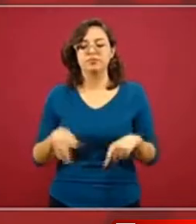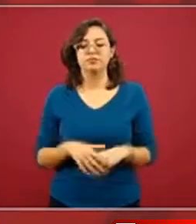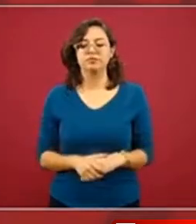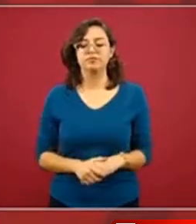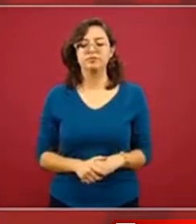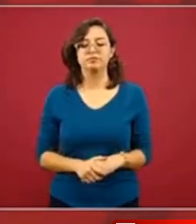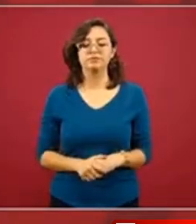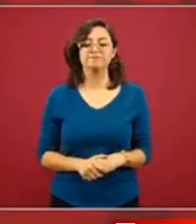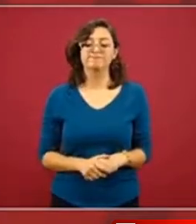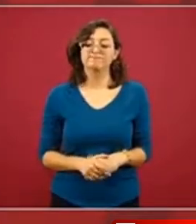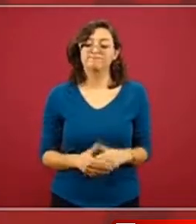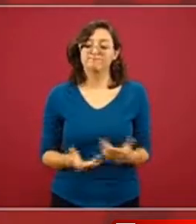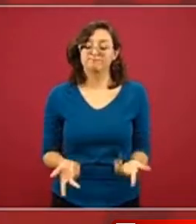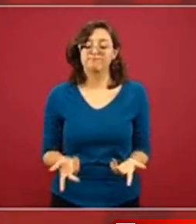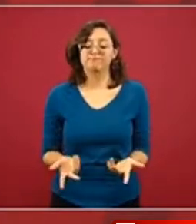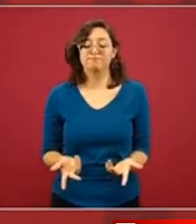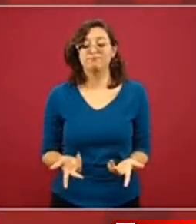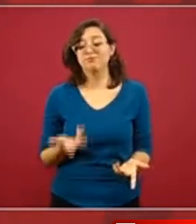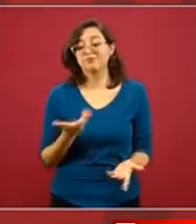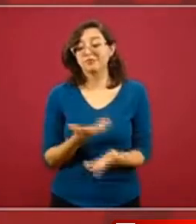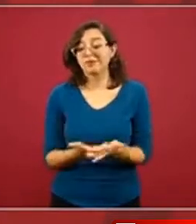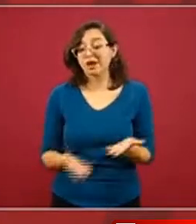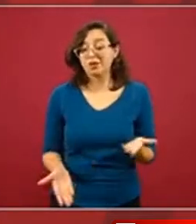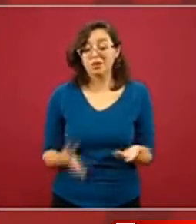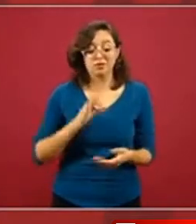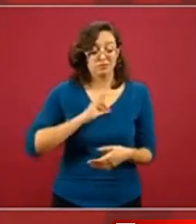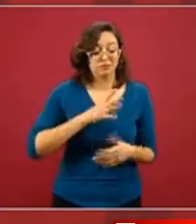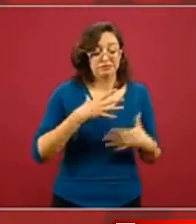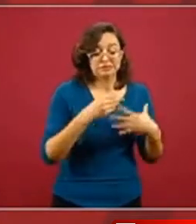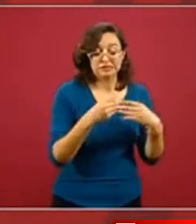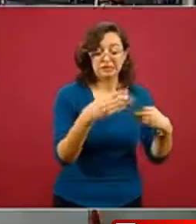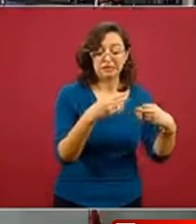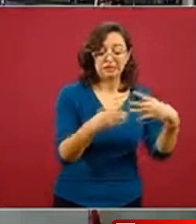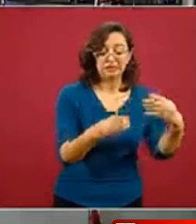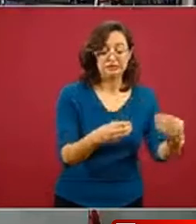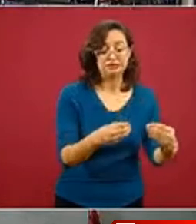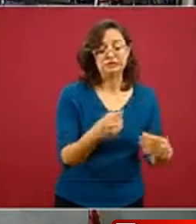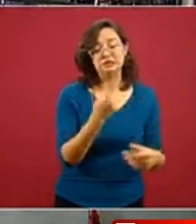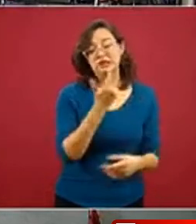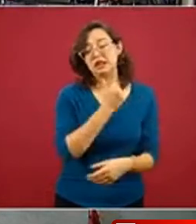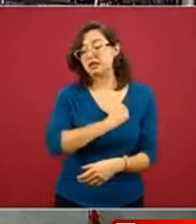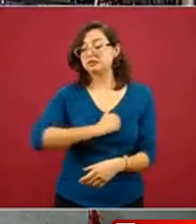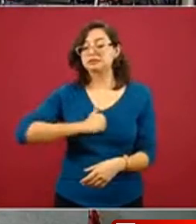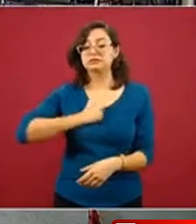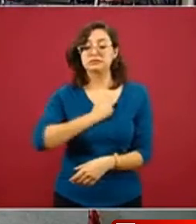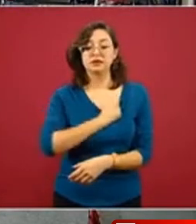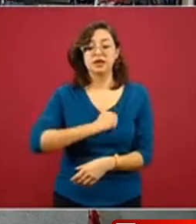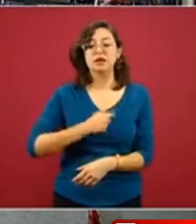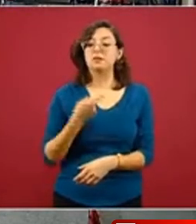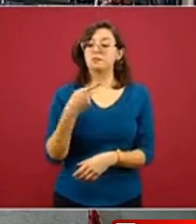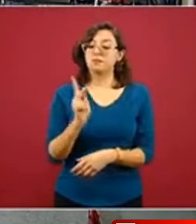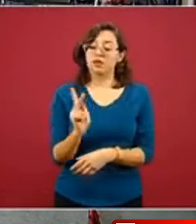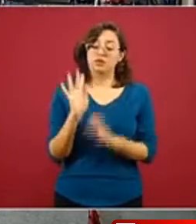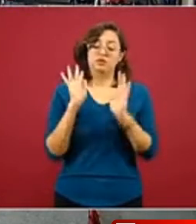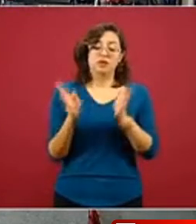desde luego es indeseable que nos haya llegado una pandemia como COVID-19, pero ya, por eso hemos dicho una y otra vez, la